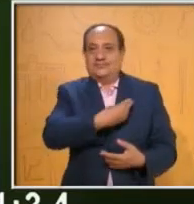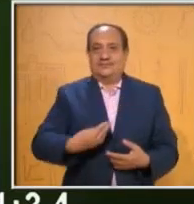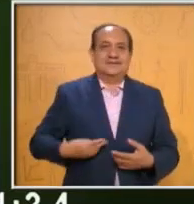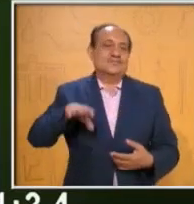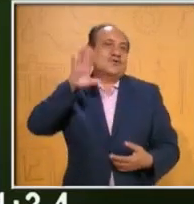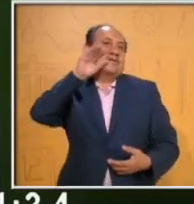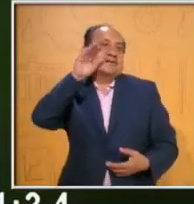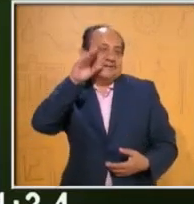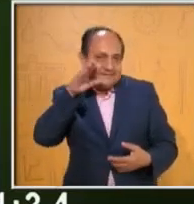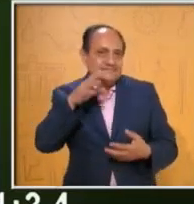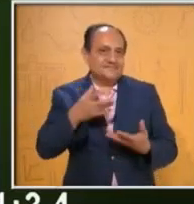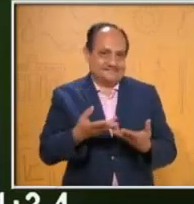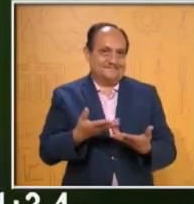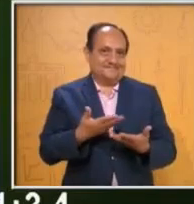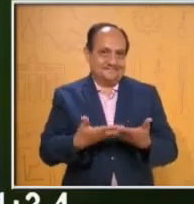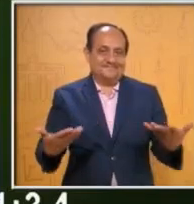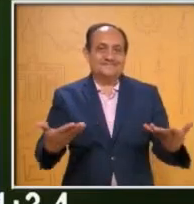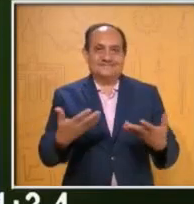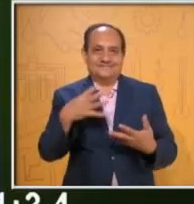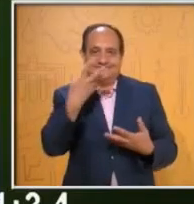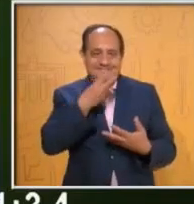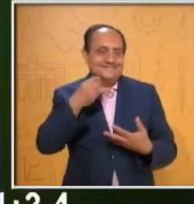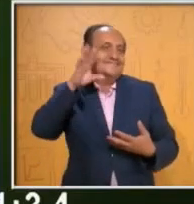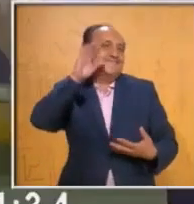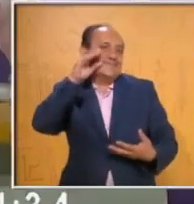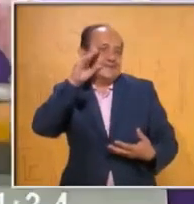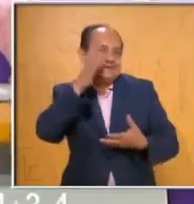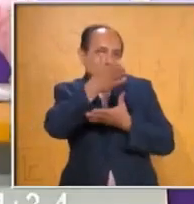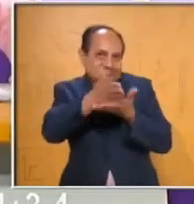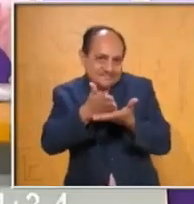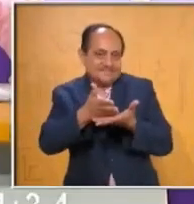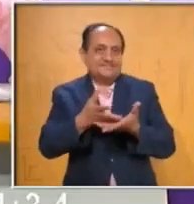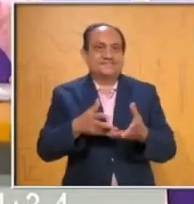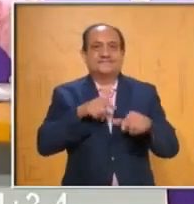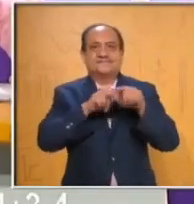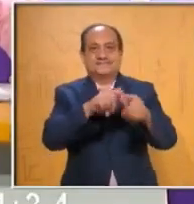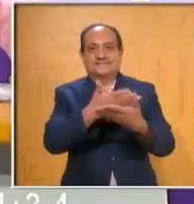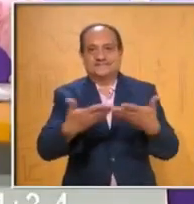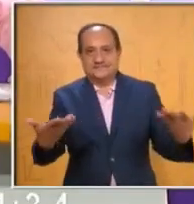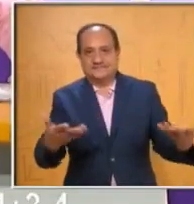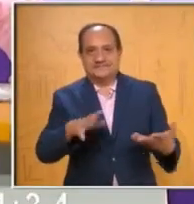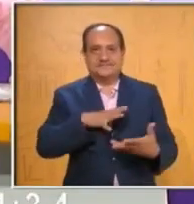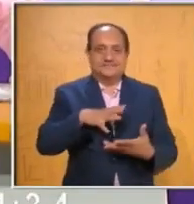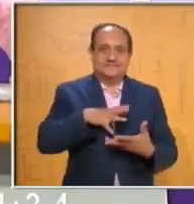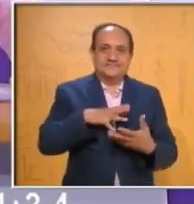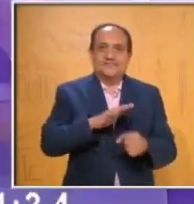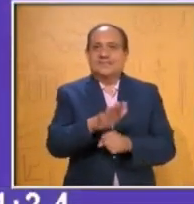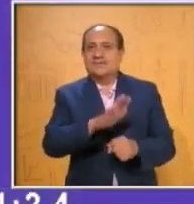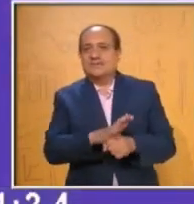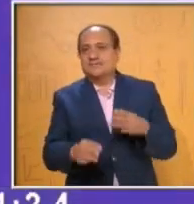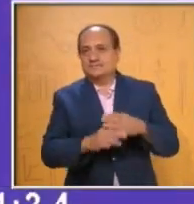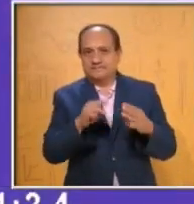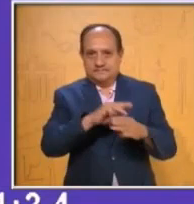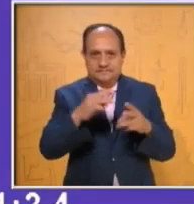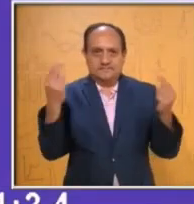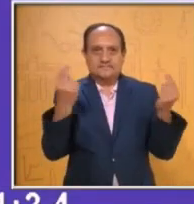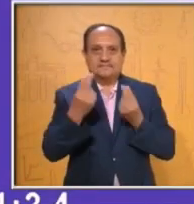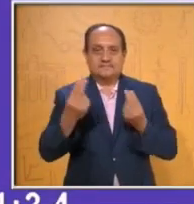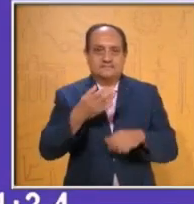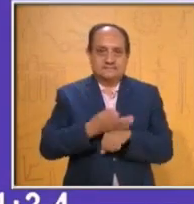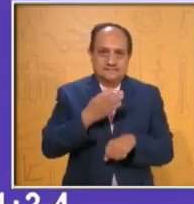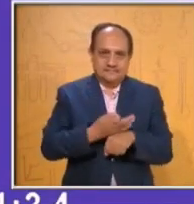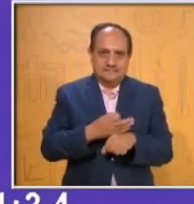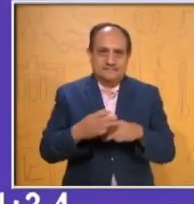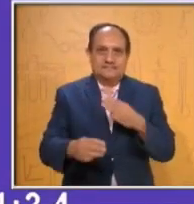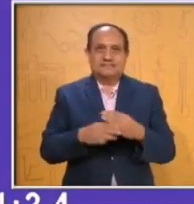citrícola. Así es, qué rico, ya se me antojó una naranja. Una naranja, ¿verdad? Pero bueno, seguimos. Entonces, ¿cuáles son los materiales que vamos a ver?